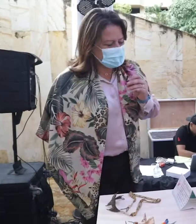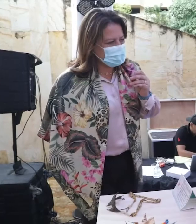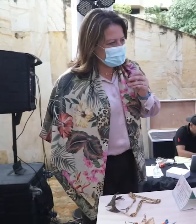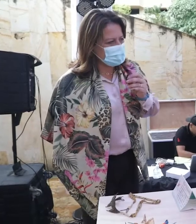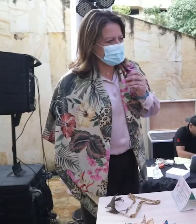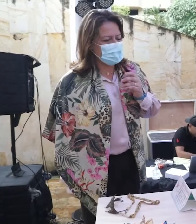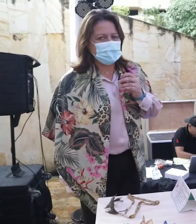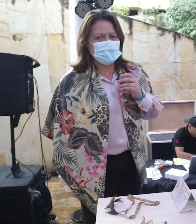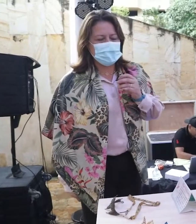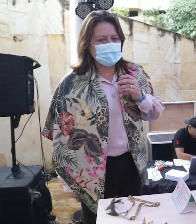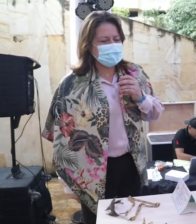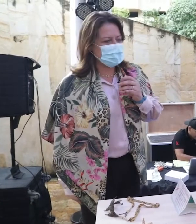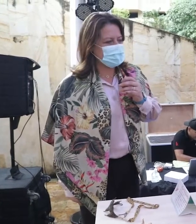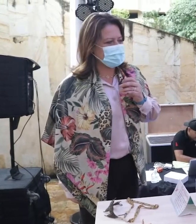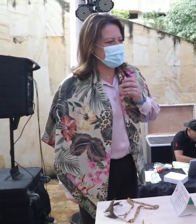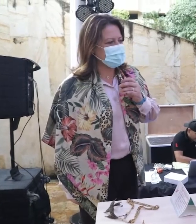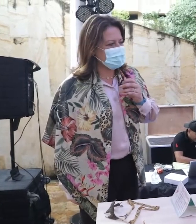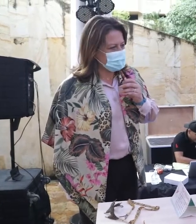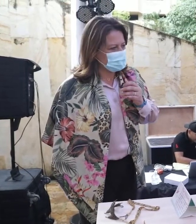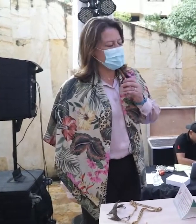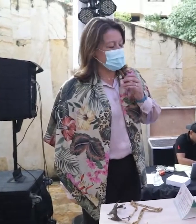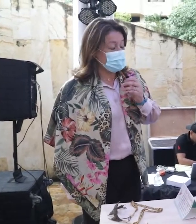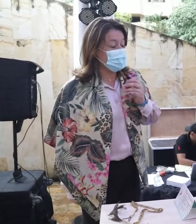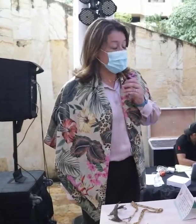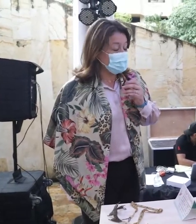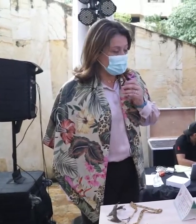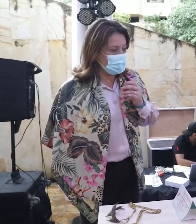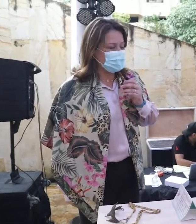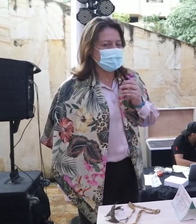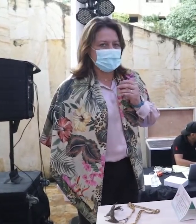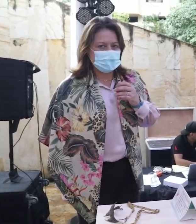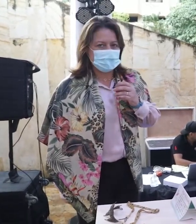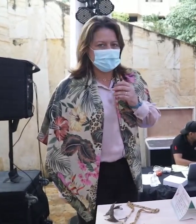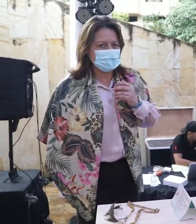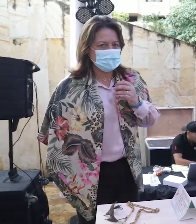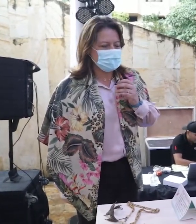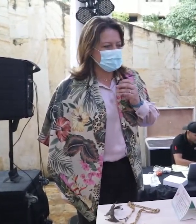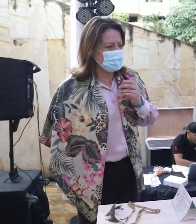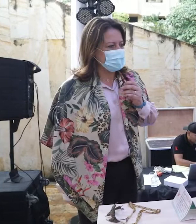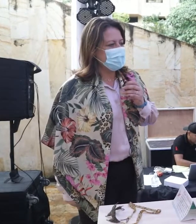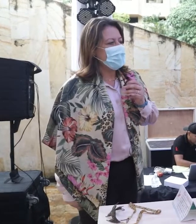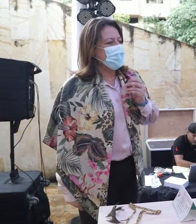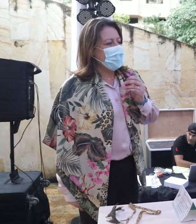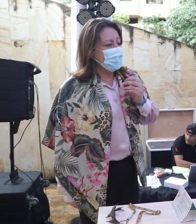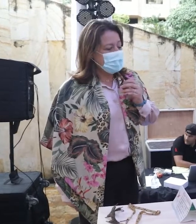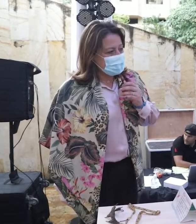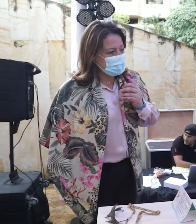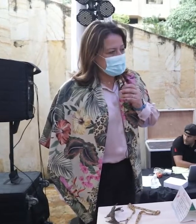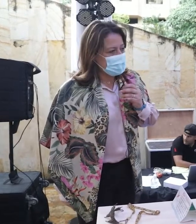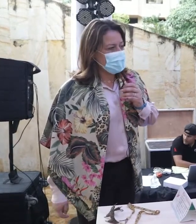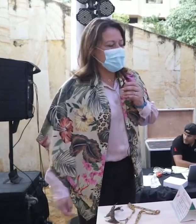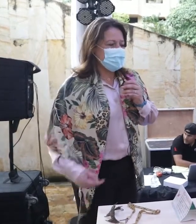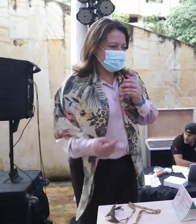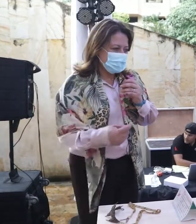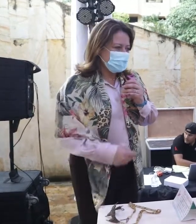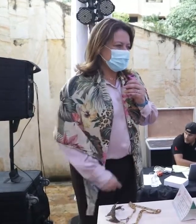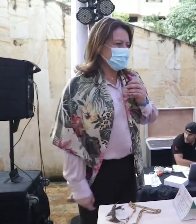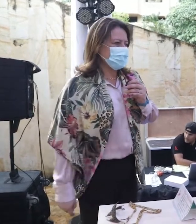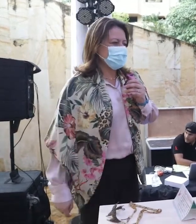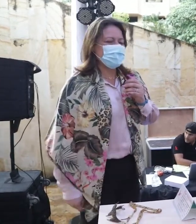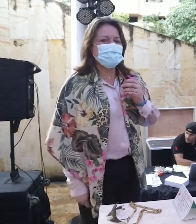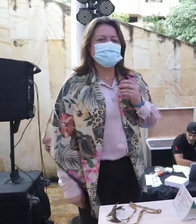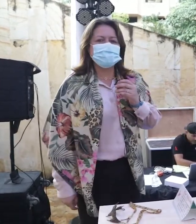Pues Doris, muchas gracias por acompañarnos en este lanzamiento del turismo cultural, nuestra política de turismo cultural en el Valle del Cauca y además